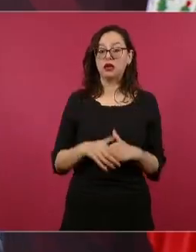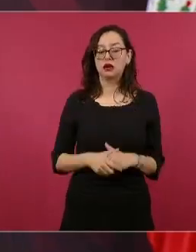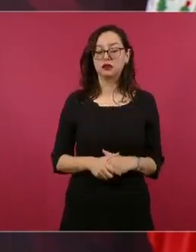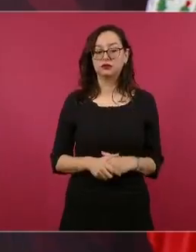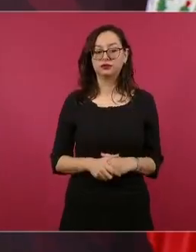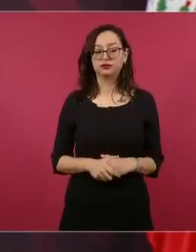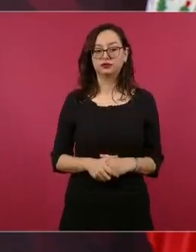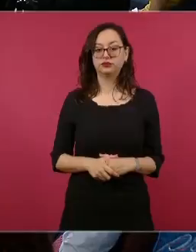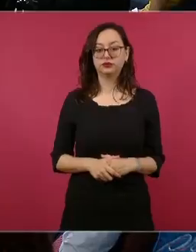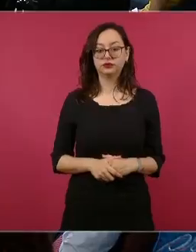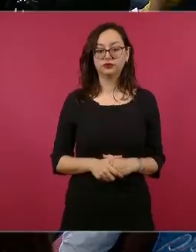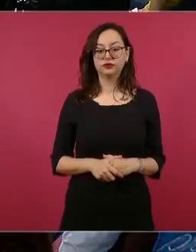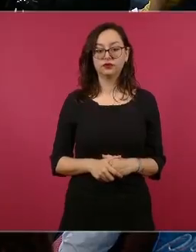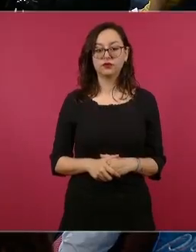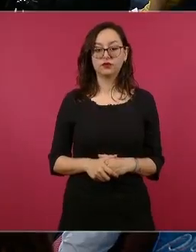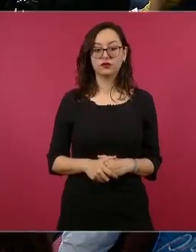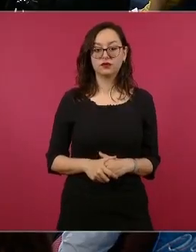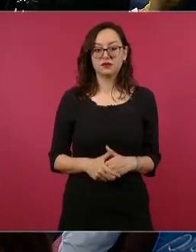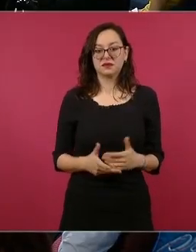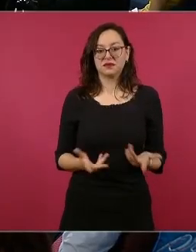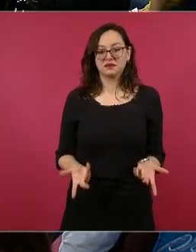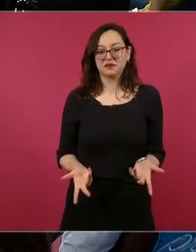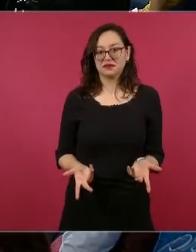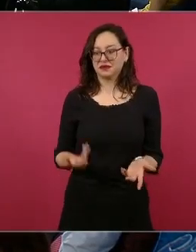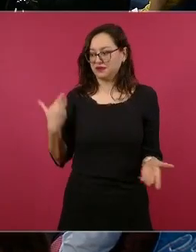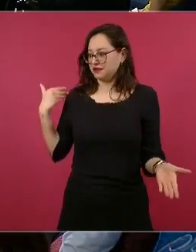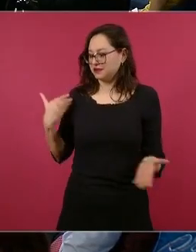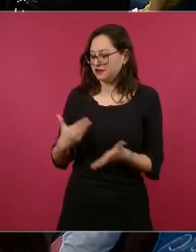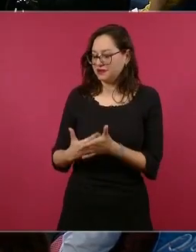además todo lo avanzado